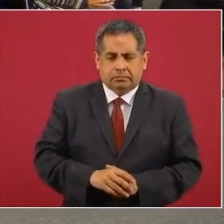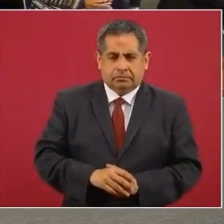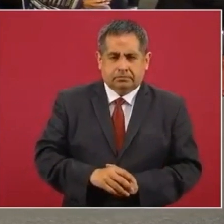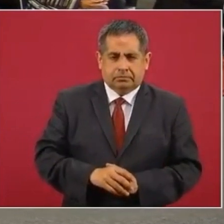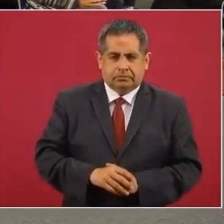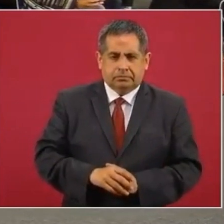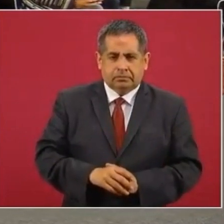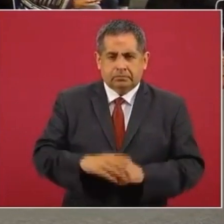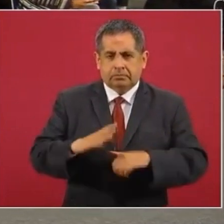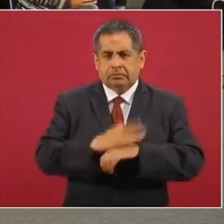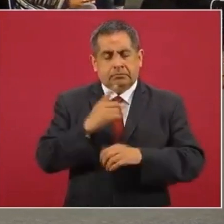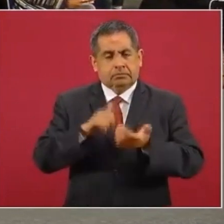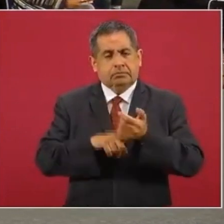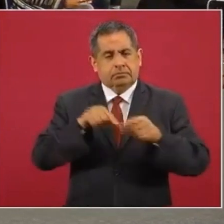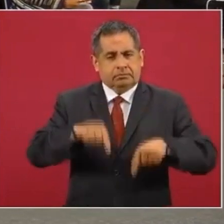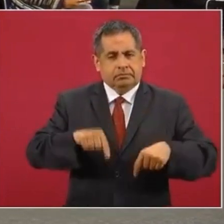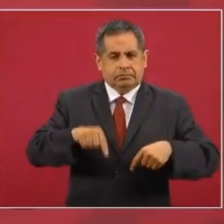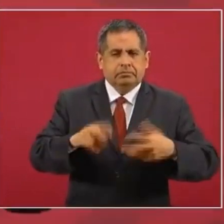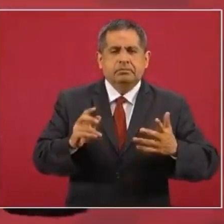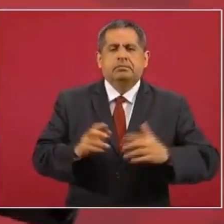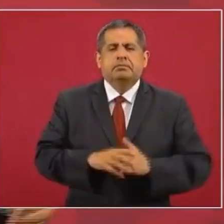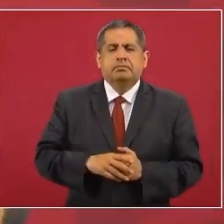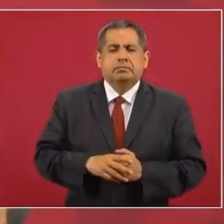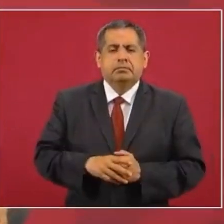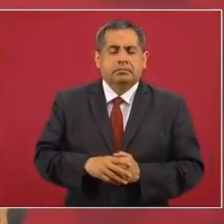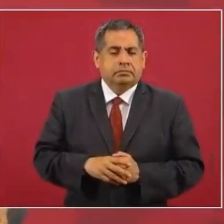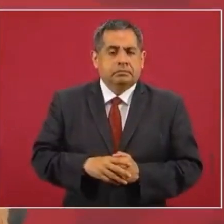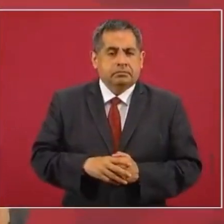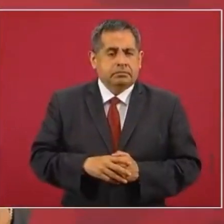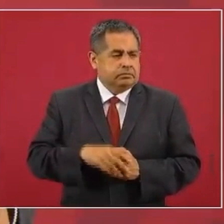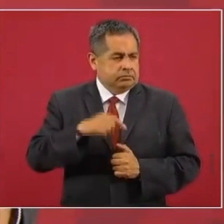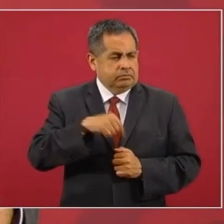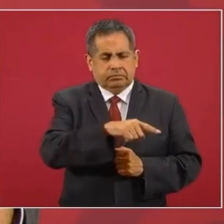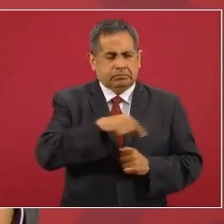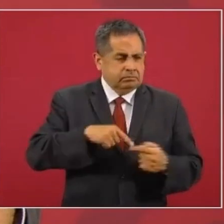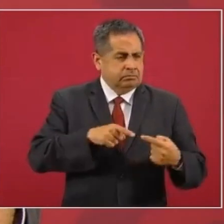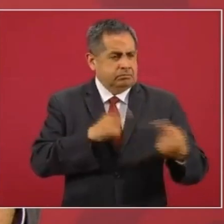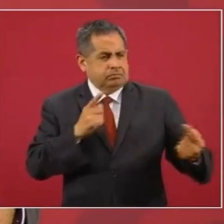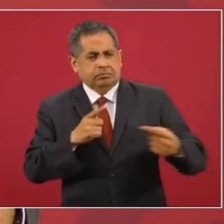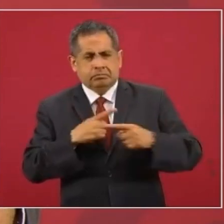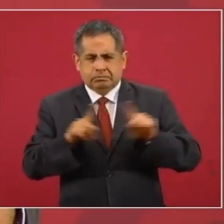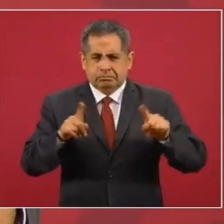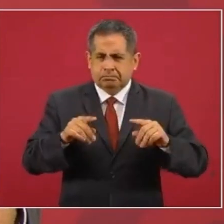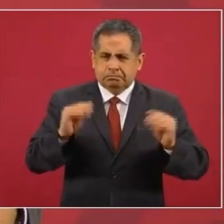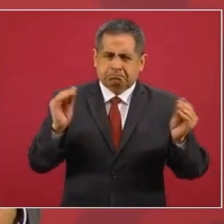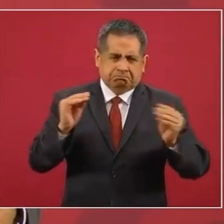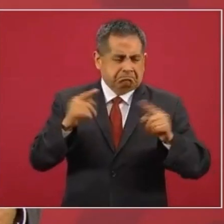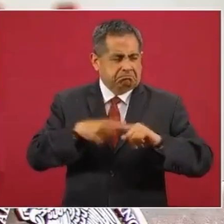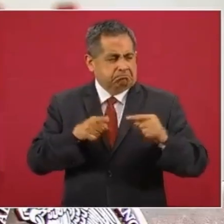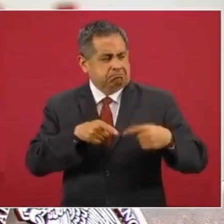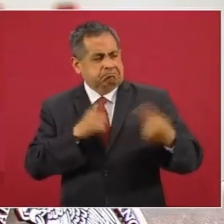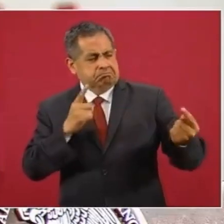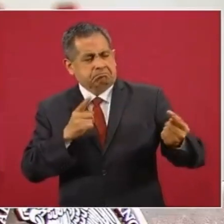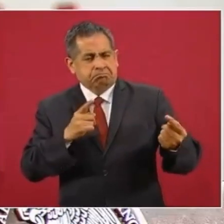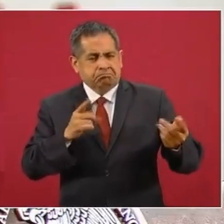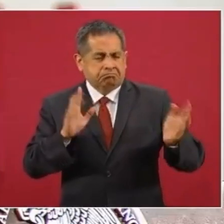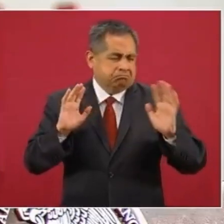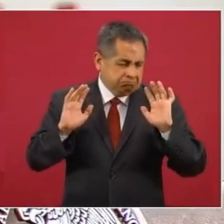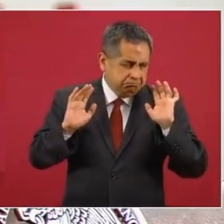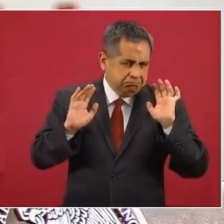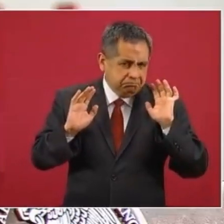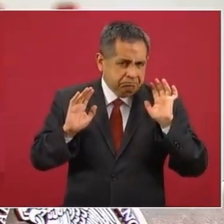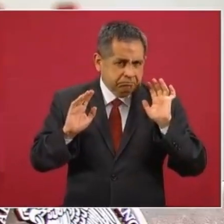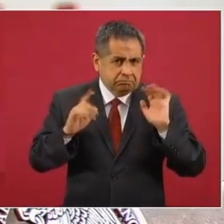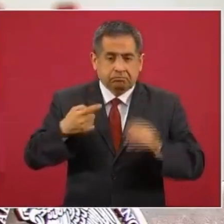Porque aquí estamos hablando de que hay diferencias, hay debate, hay polémica,